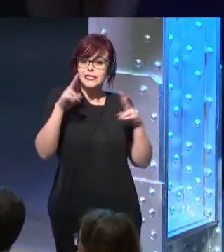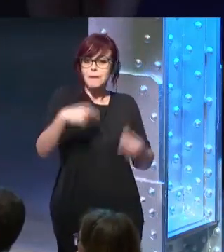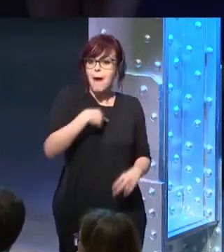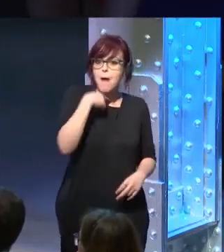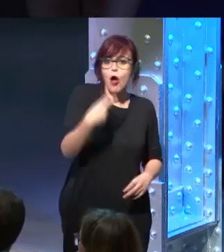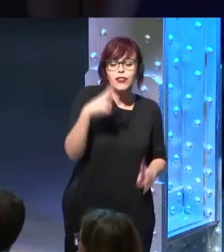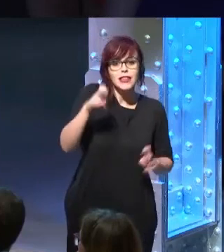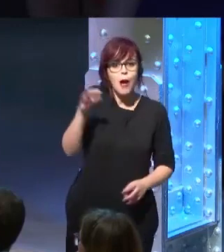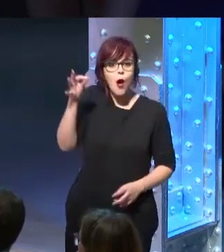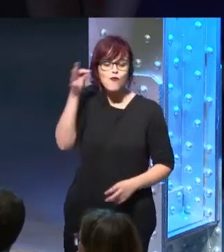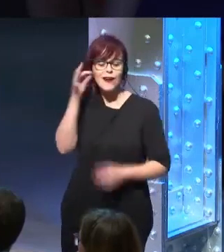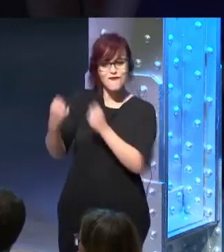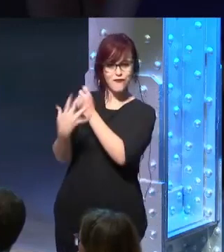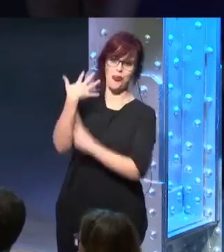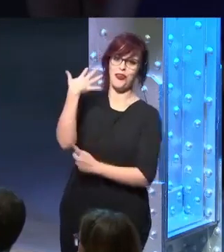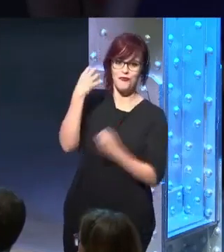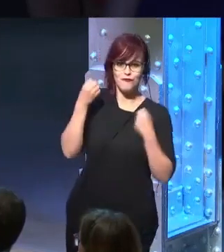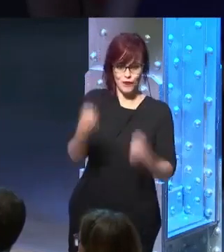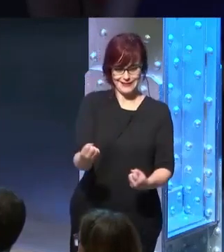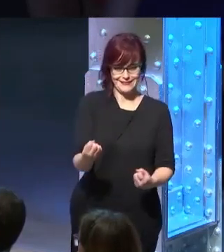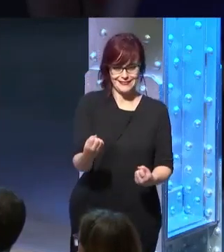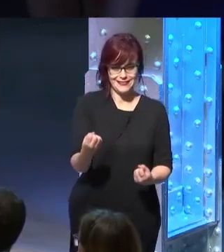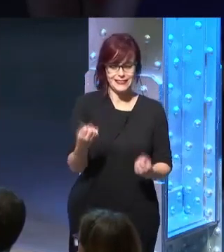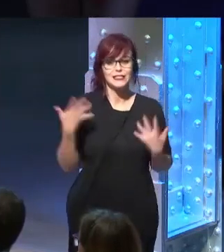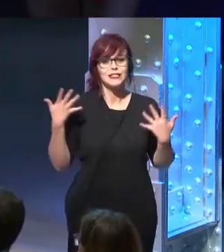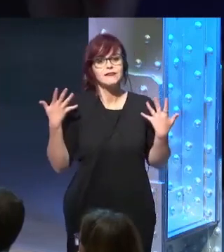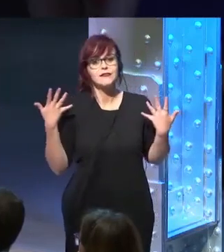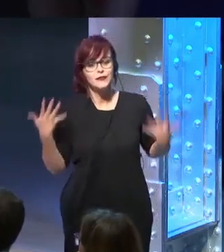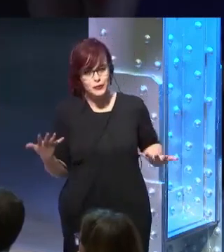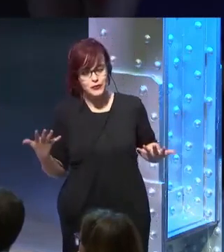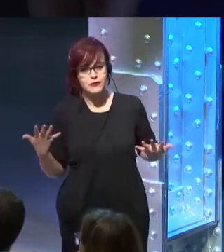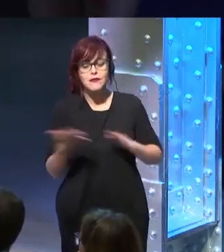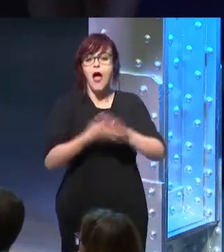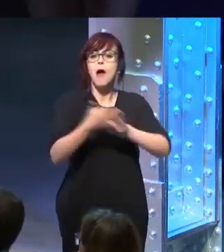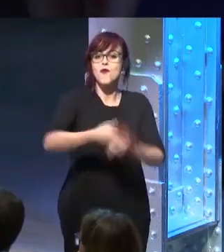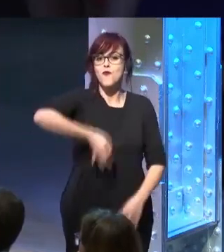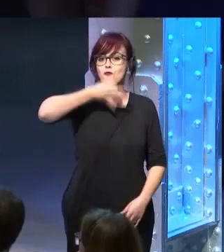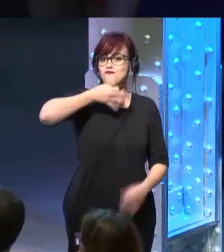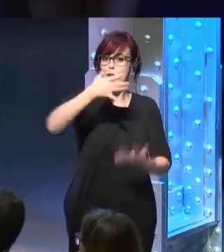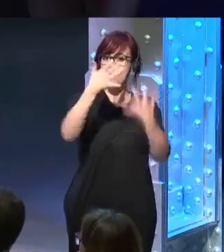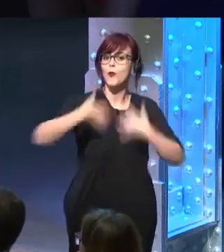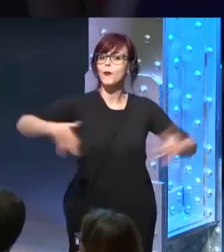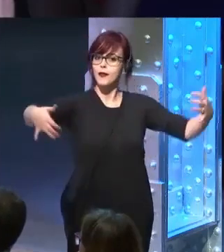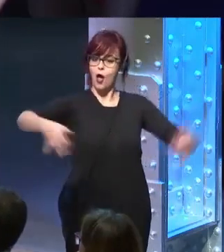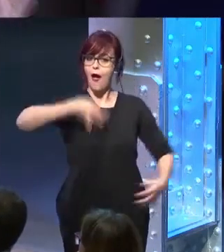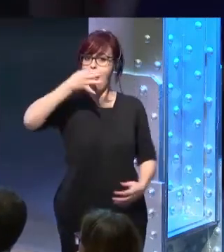las mujeres. Lo que quiero decir con esto es que hablar en público, la